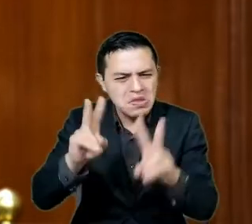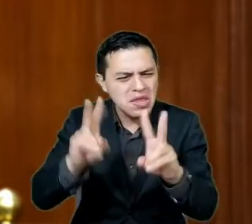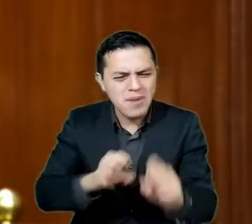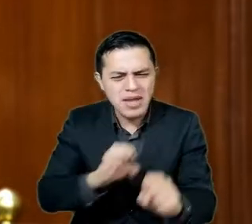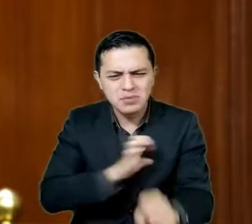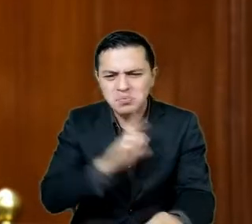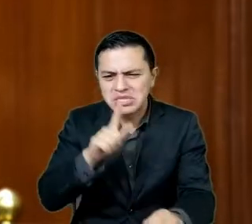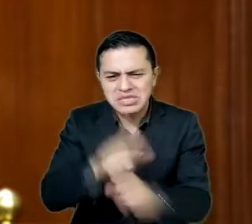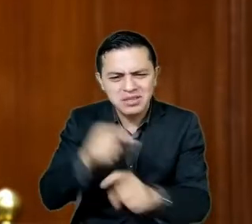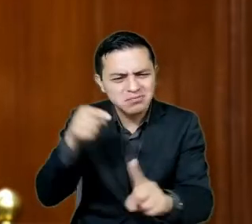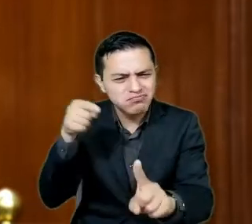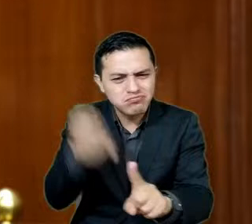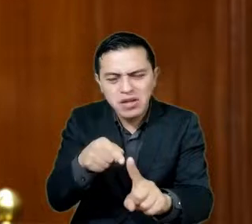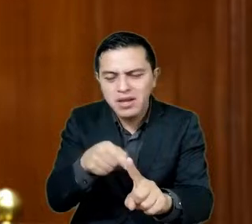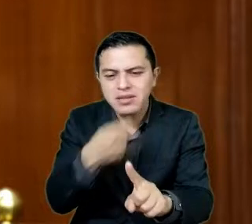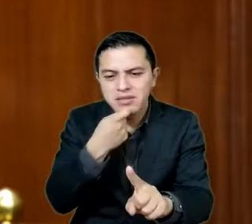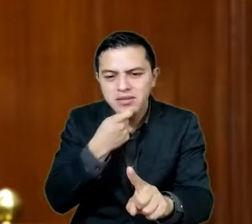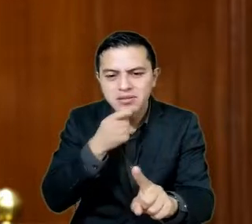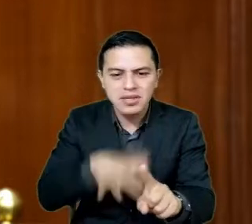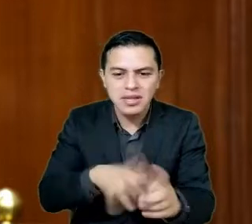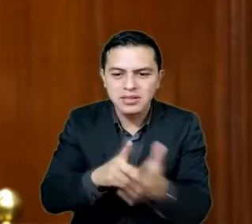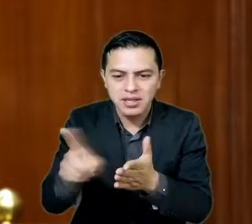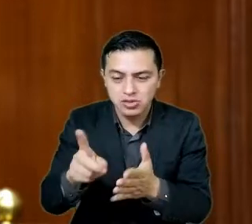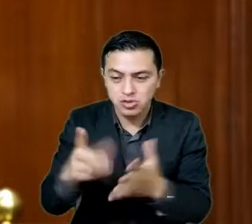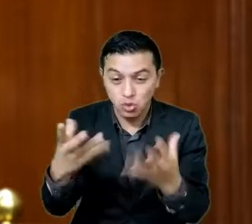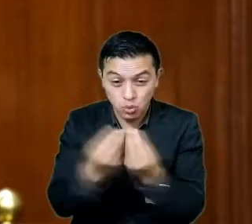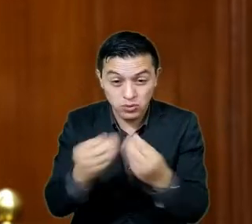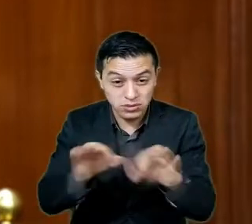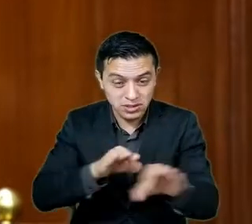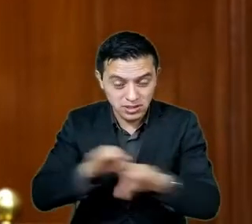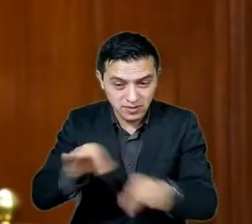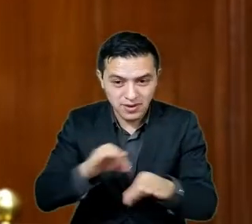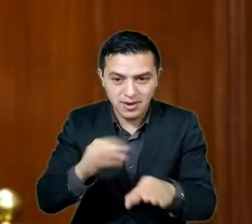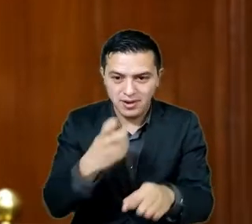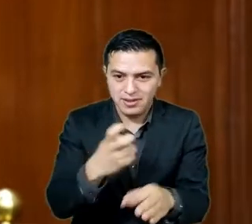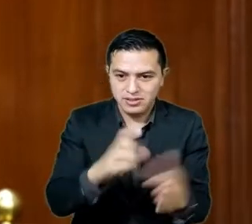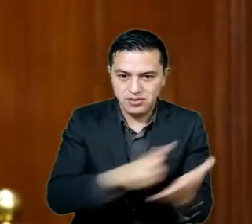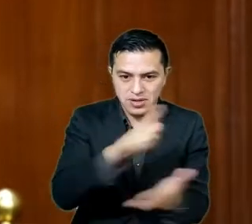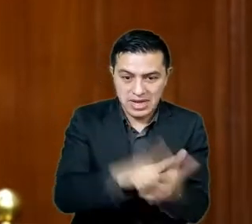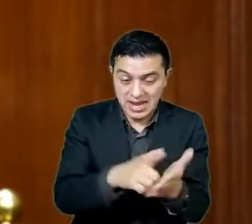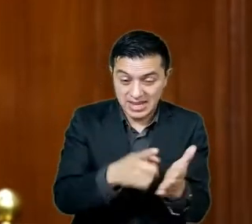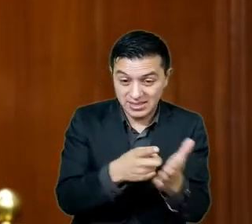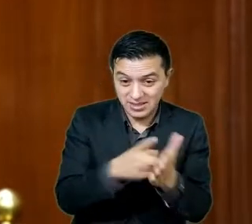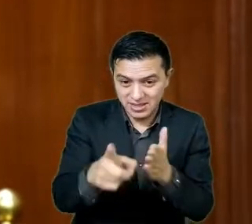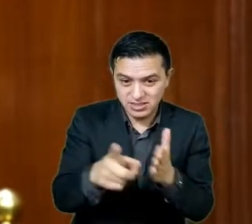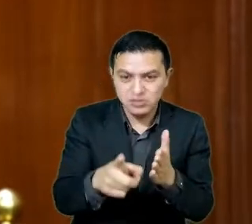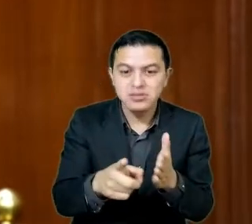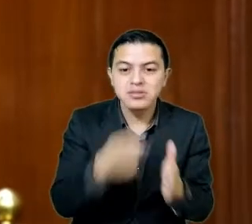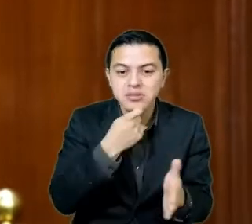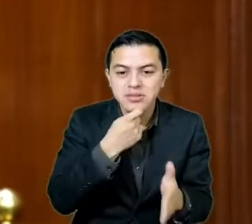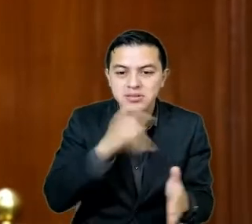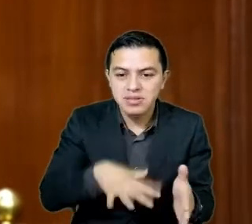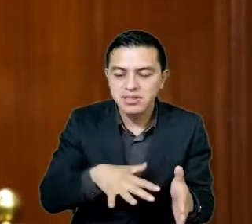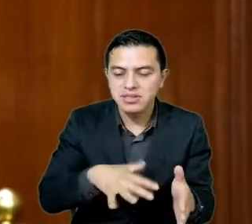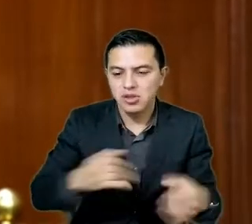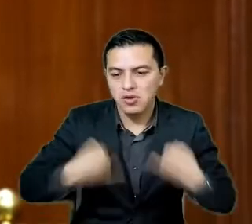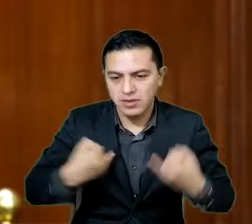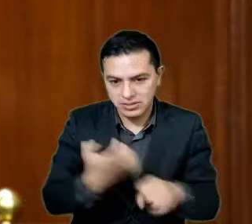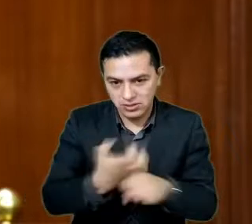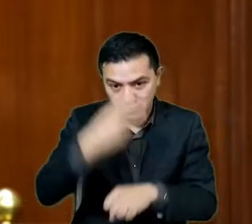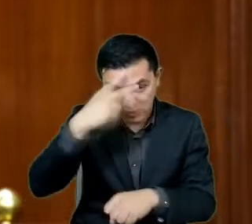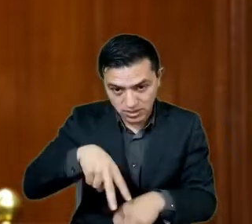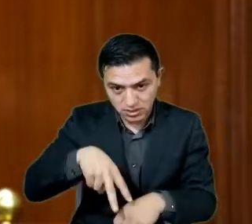cuyas atribuciones están vinculadas con el objeto de la Ley de los Derechos de Niñas, Niños y Adolescentes del Estado de México, con el Poder